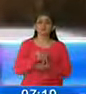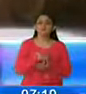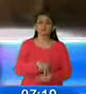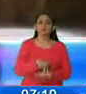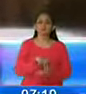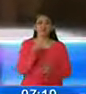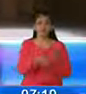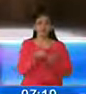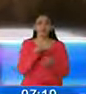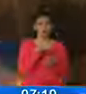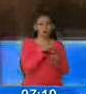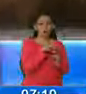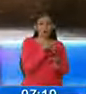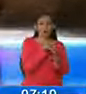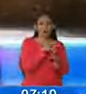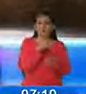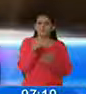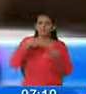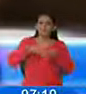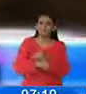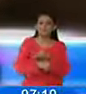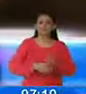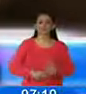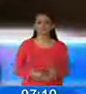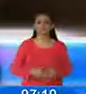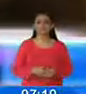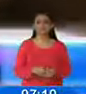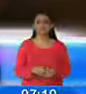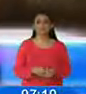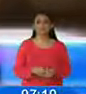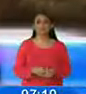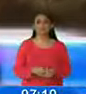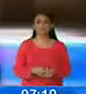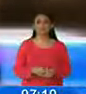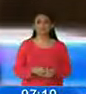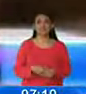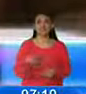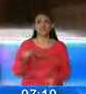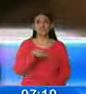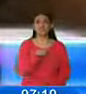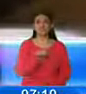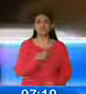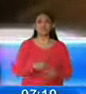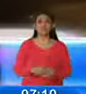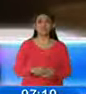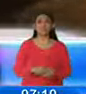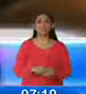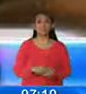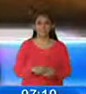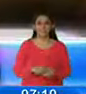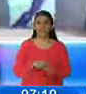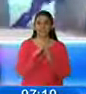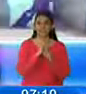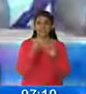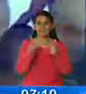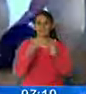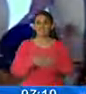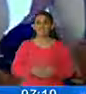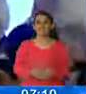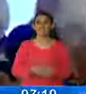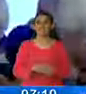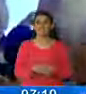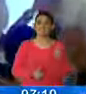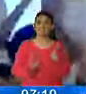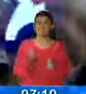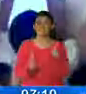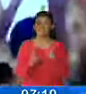un fraude, nosotros vamos a ingresar. O sea, a nosotros no nos van a jugar con los resultados. El postulante aseguró